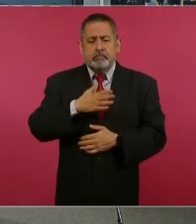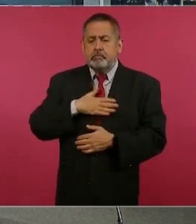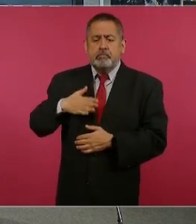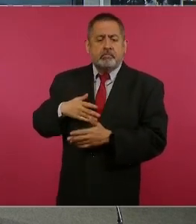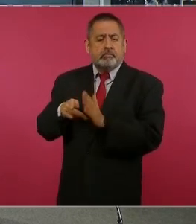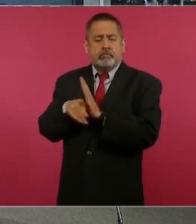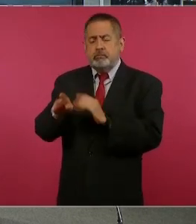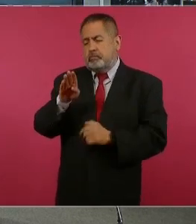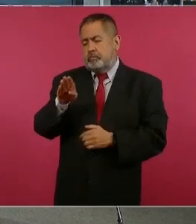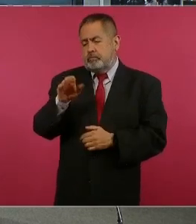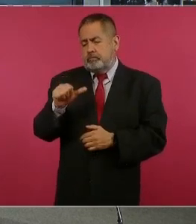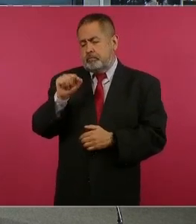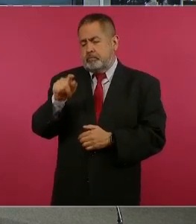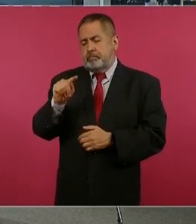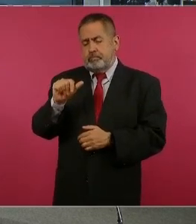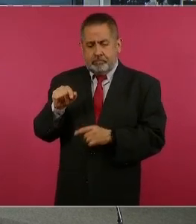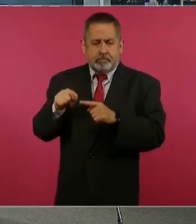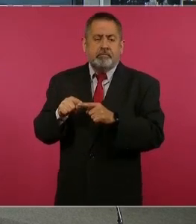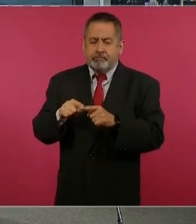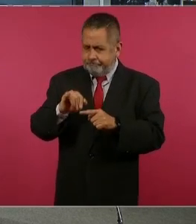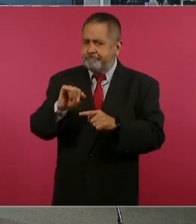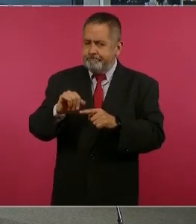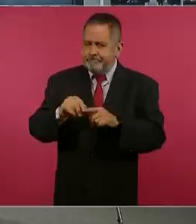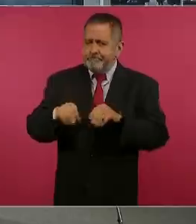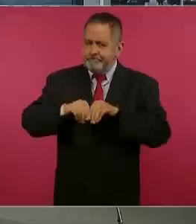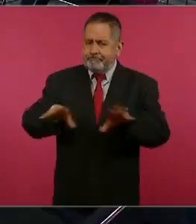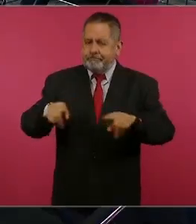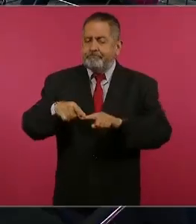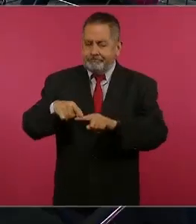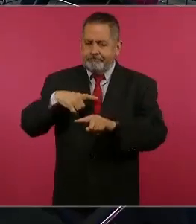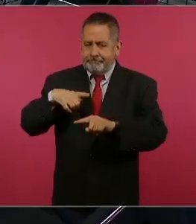Basta, en contraportada, sacamos precisamente